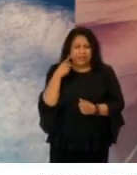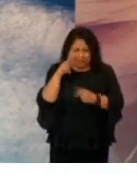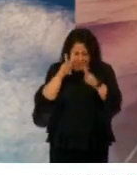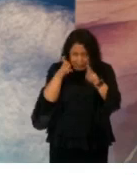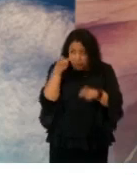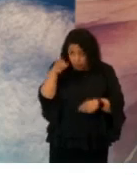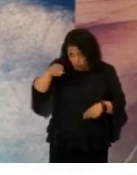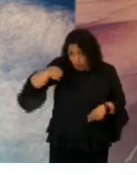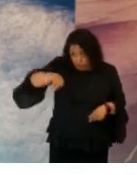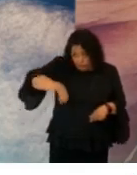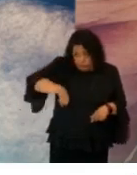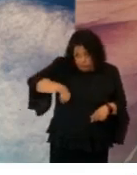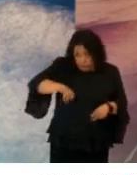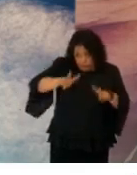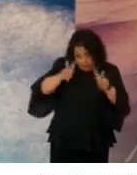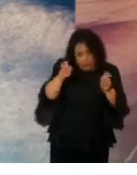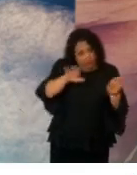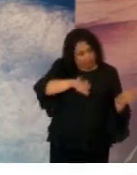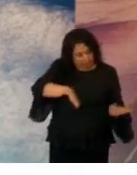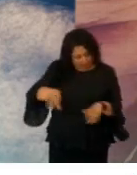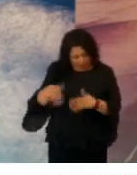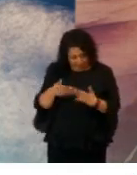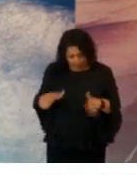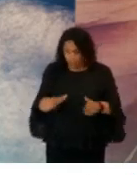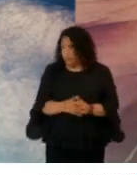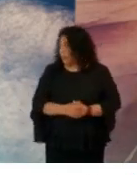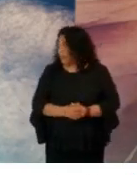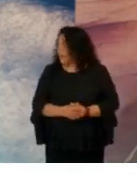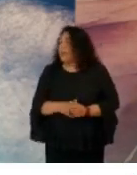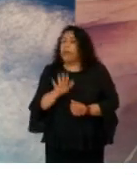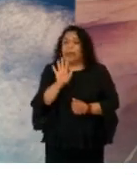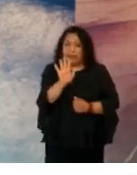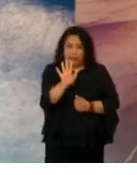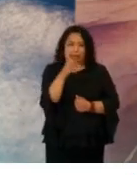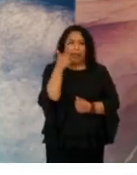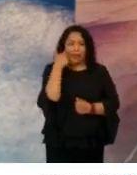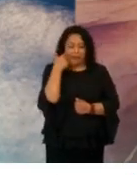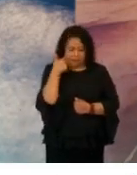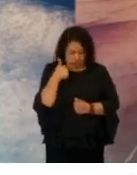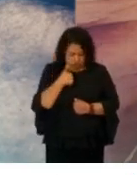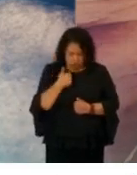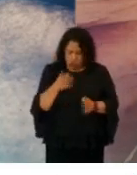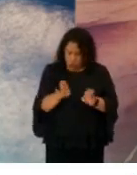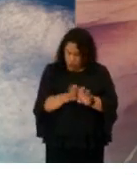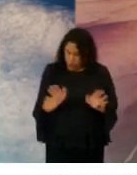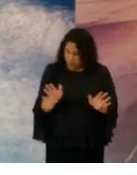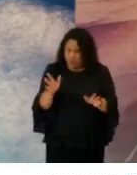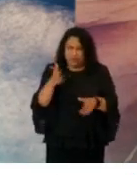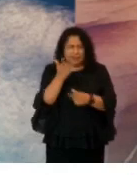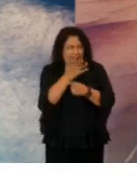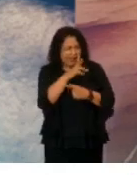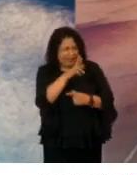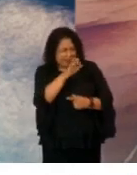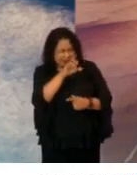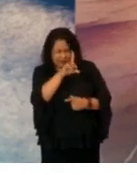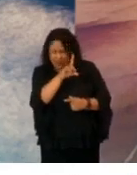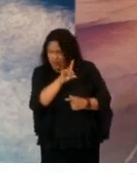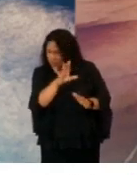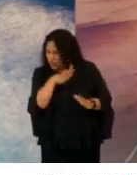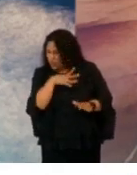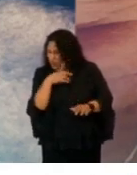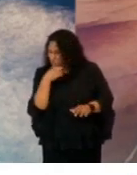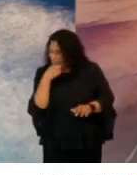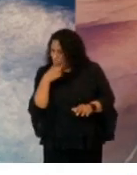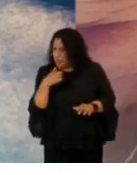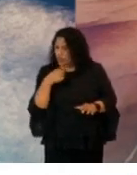les interesa el tema. Ahora sí. Pasando, a ver, ¿cómo activo? Tú, Ricardo, dijiste pares, así que yo me lo voy a